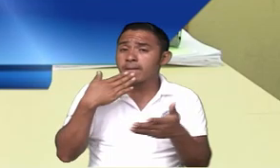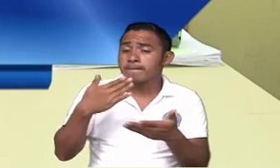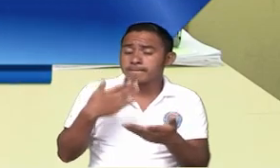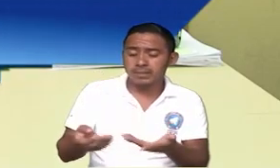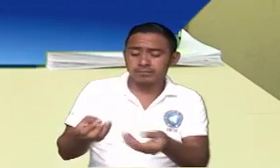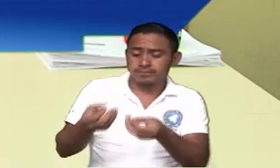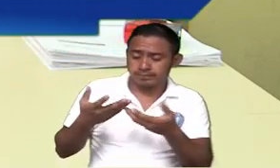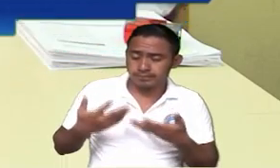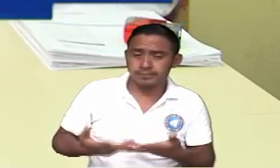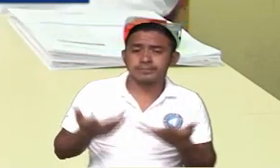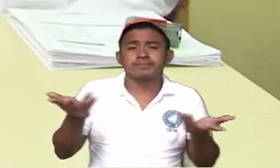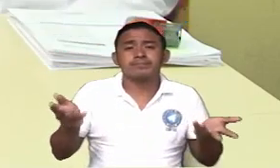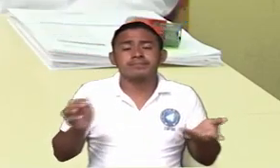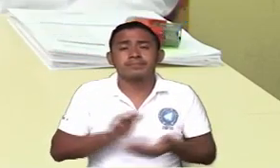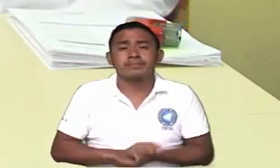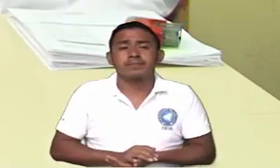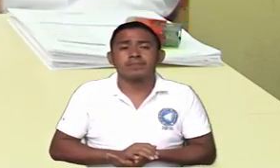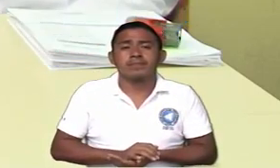favorecen lo que es